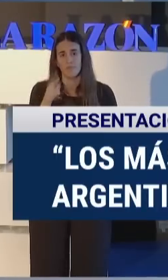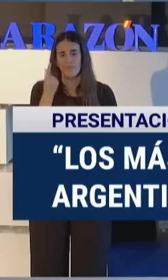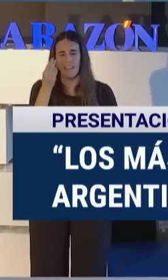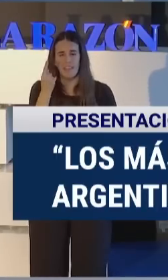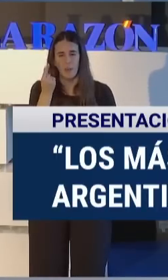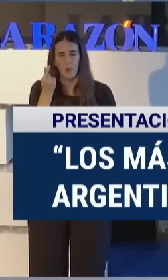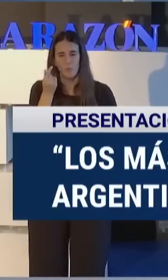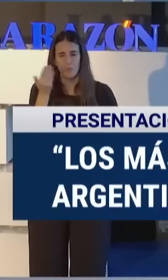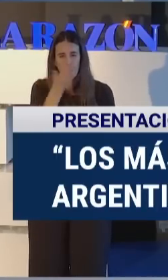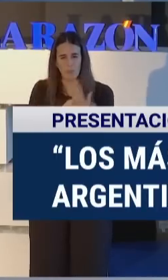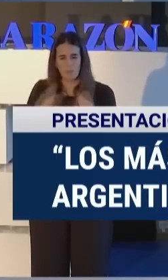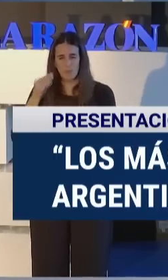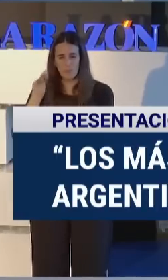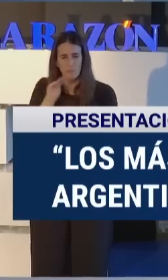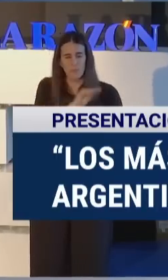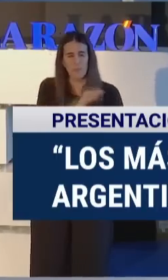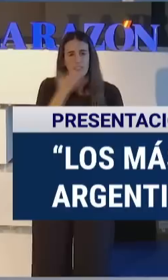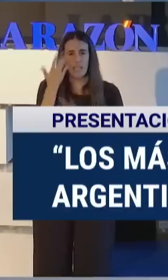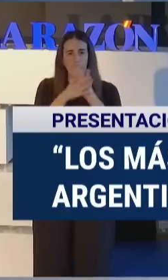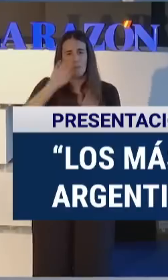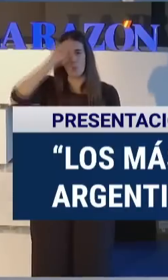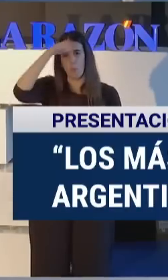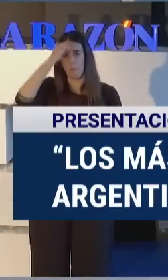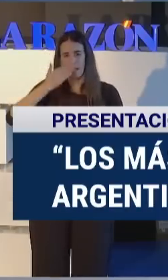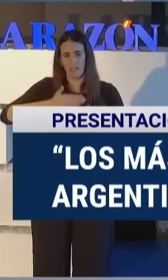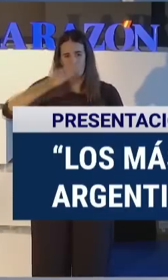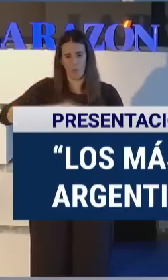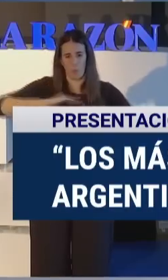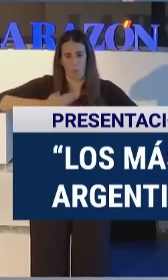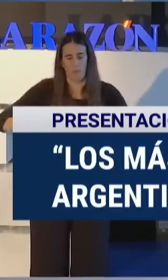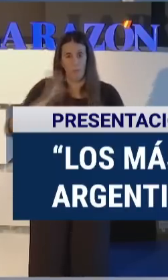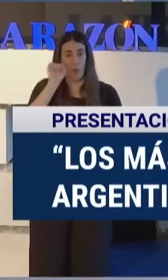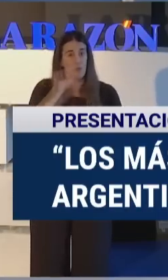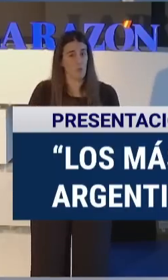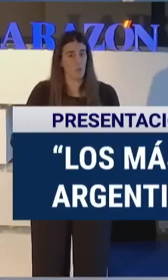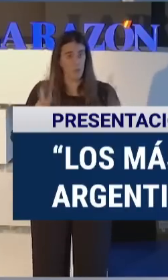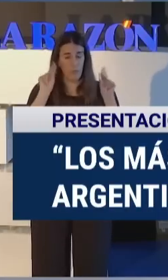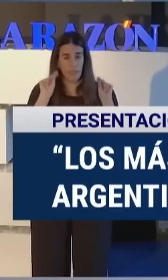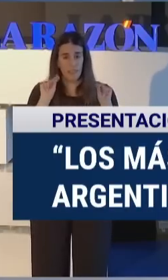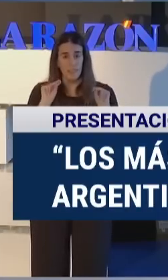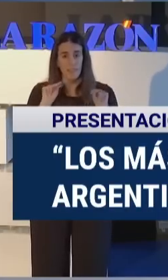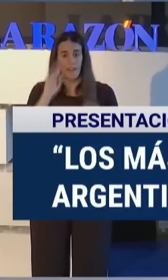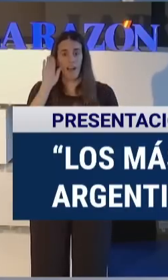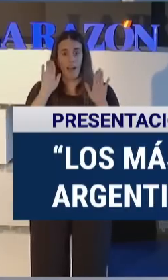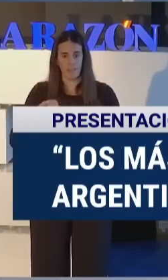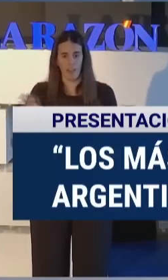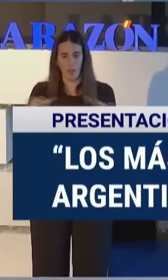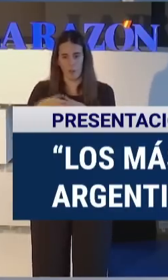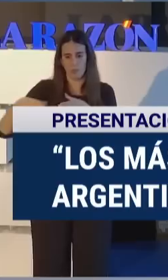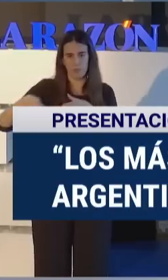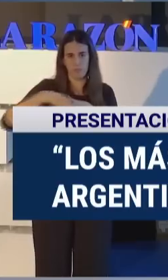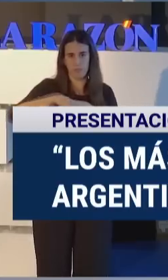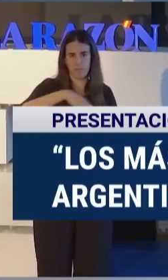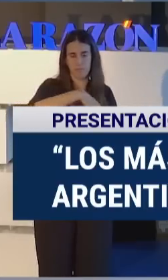hecho, después de la caída del muro, si uno podría llamarlo el posmarxismo, que se agrupó en distintos lugares. Acá está